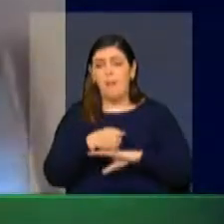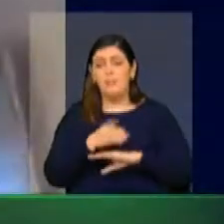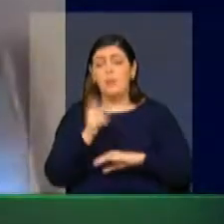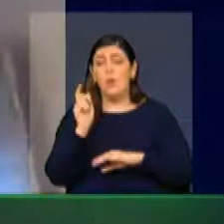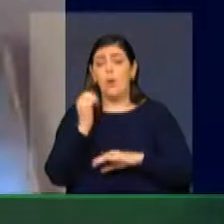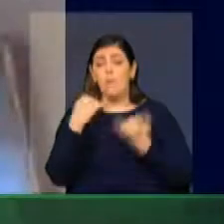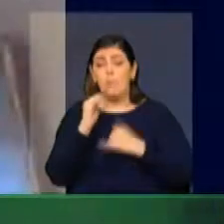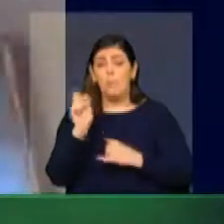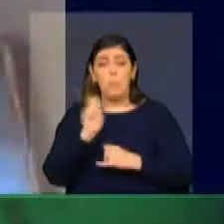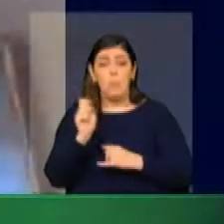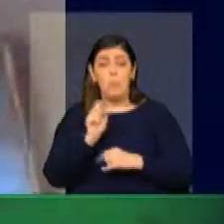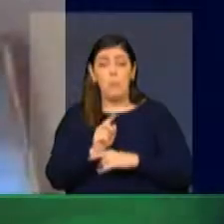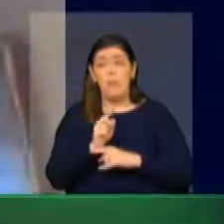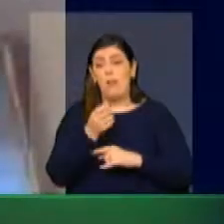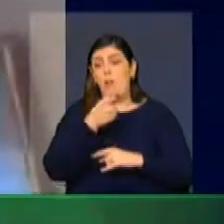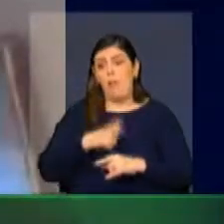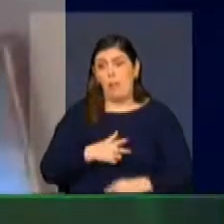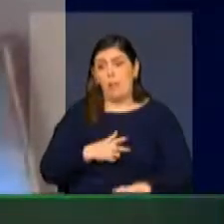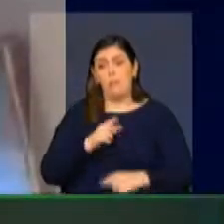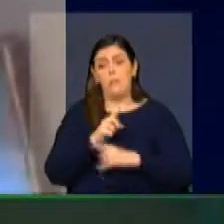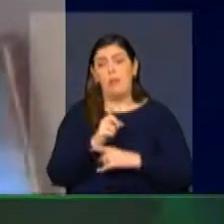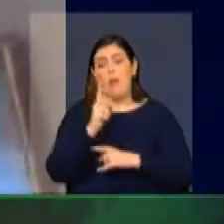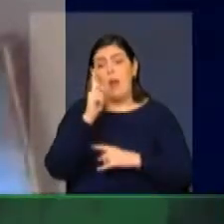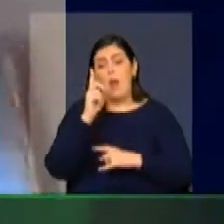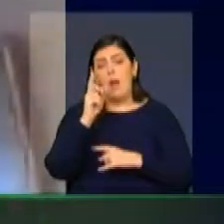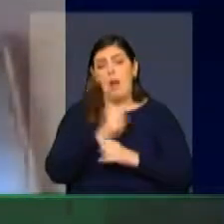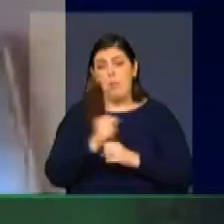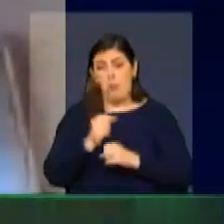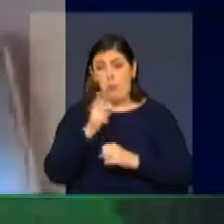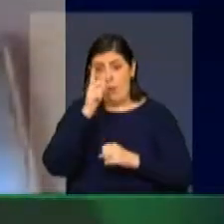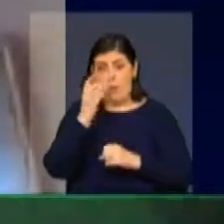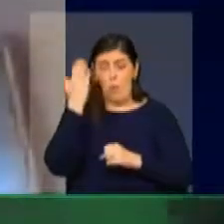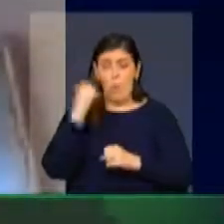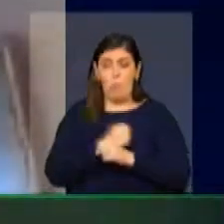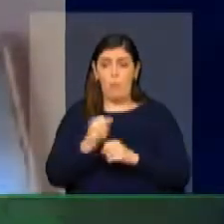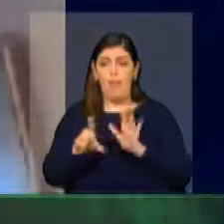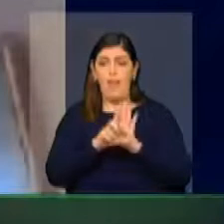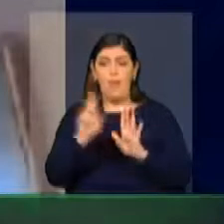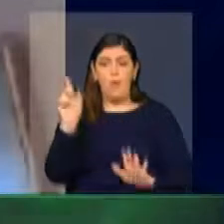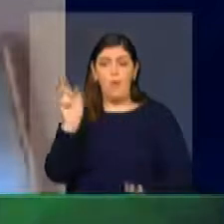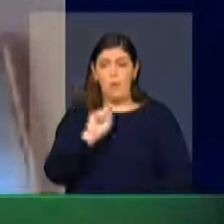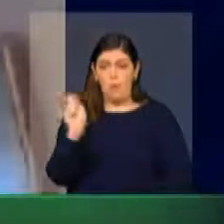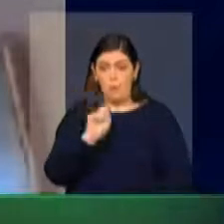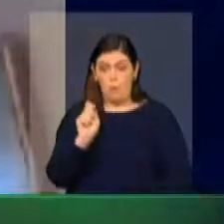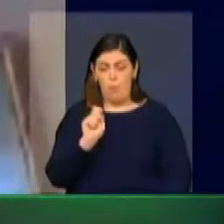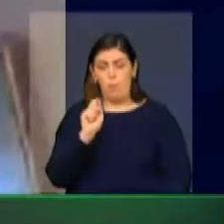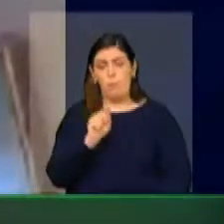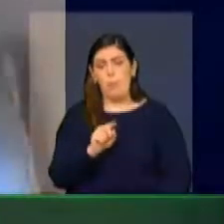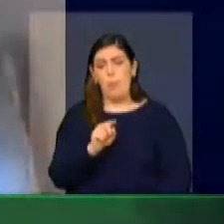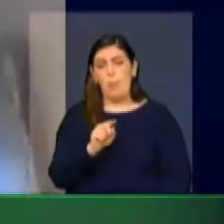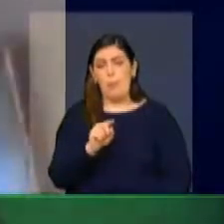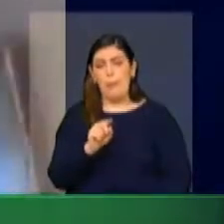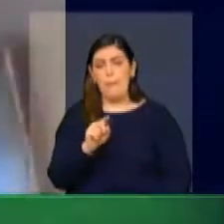Información Pública, esto es lo que reportan. En julio se aprobó la ley de urgente